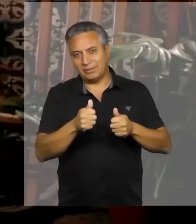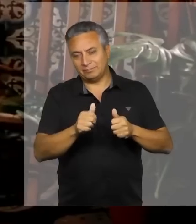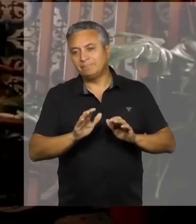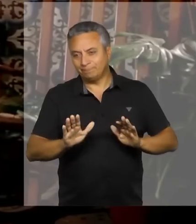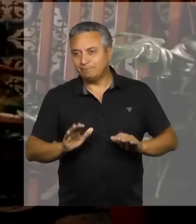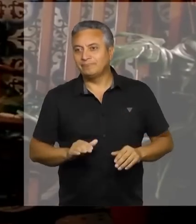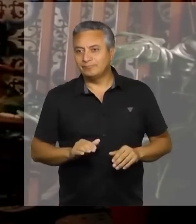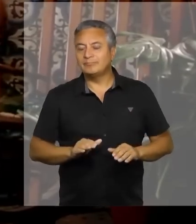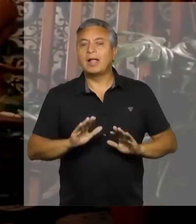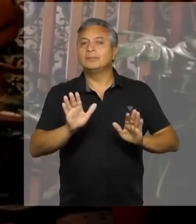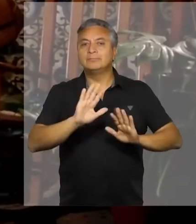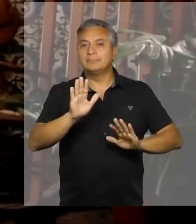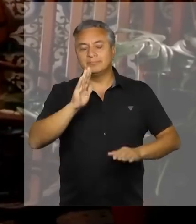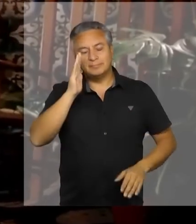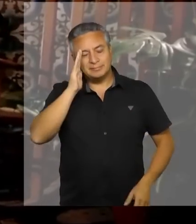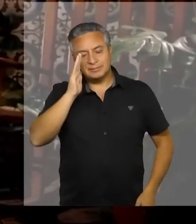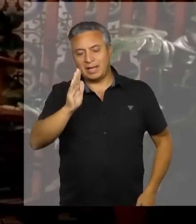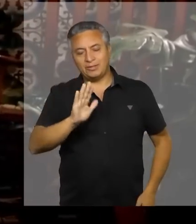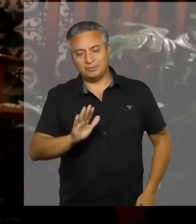Ya, Chabela.